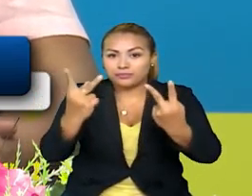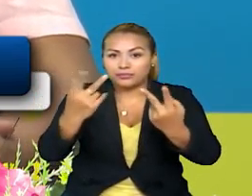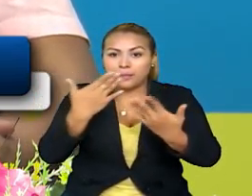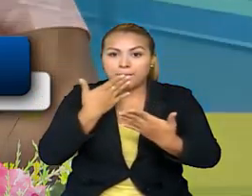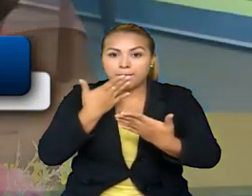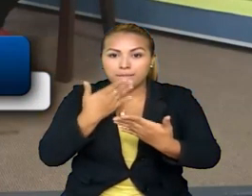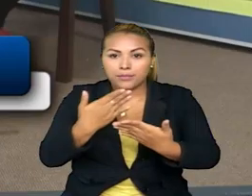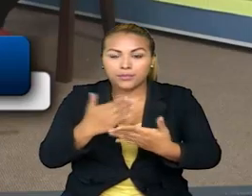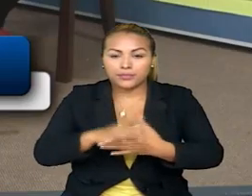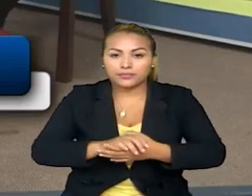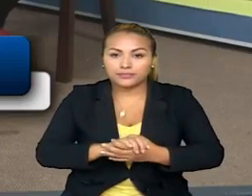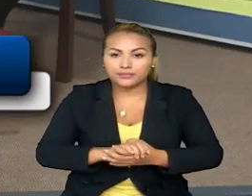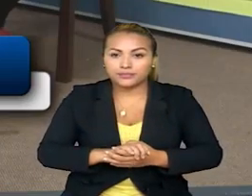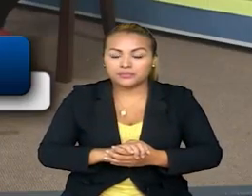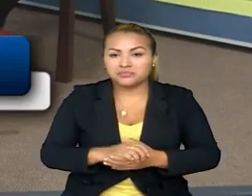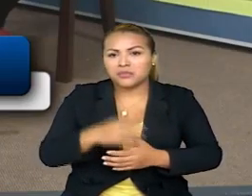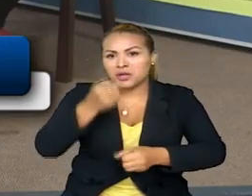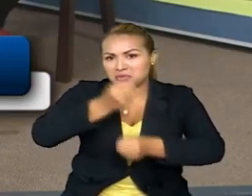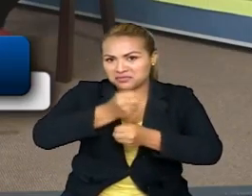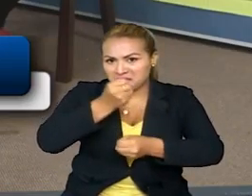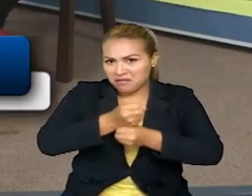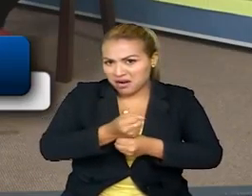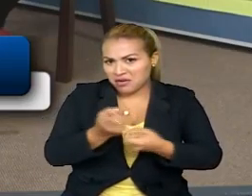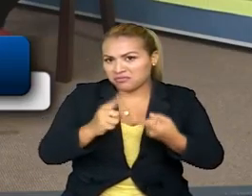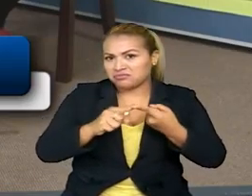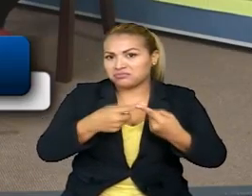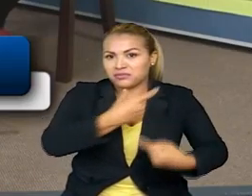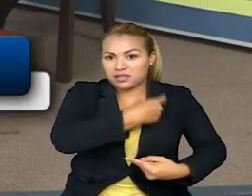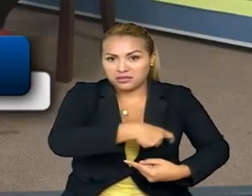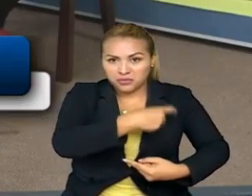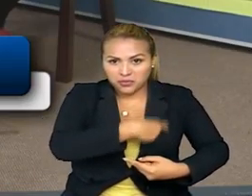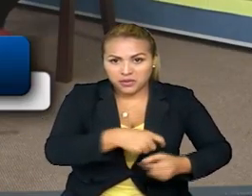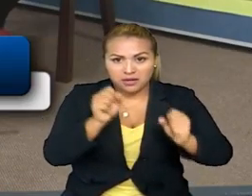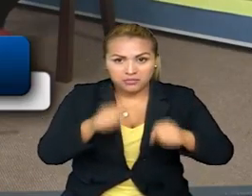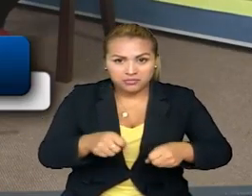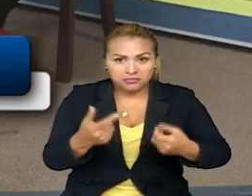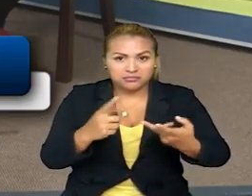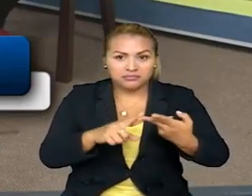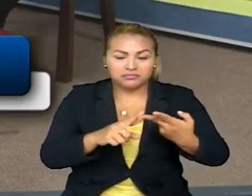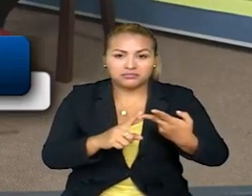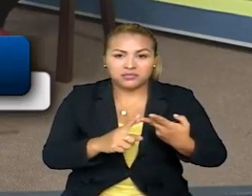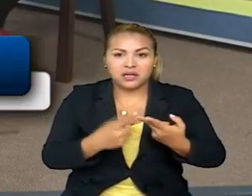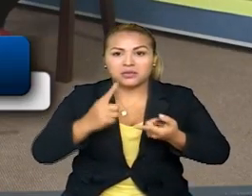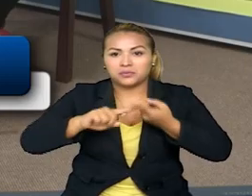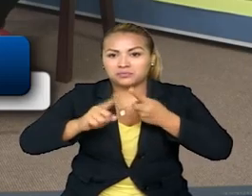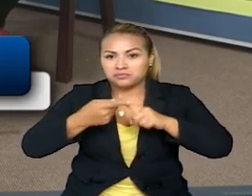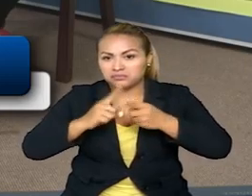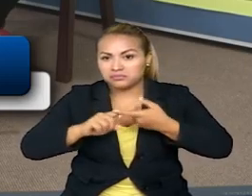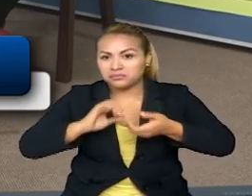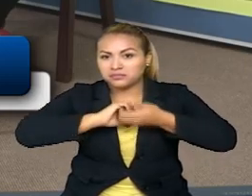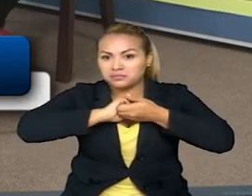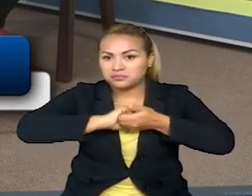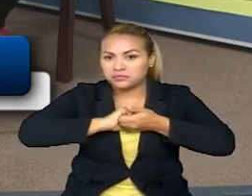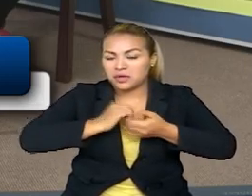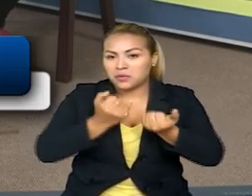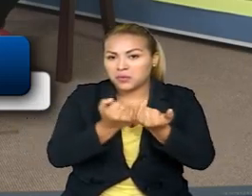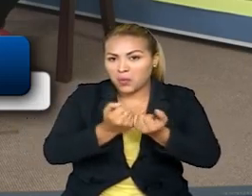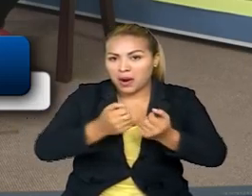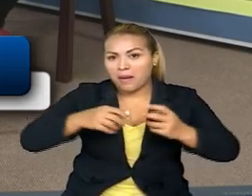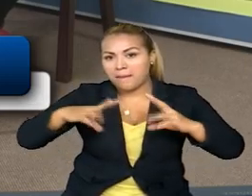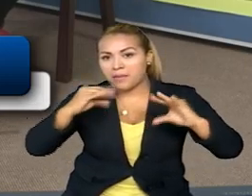el del trabajo en la escuela en la amistad es cuando estamos en los círculos de amigos